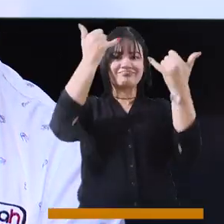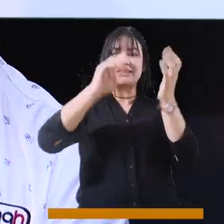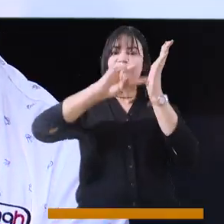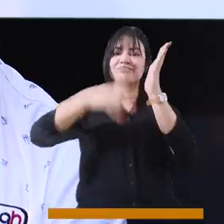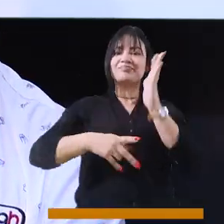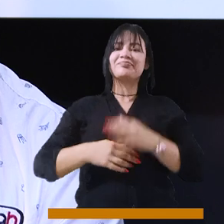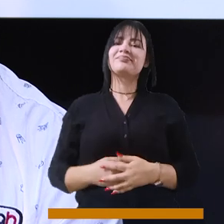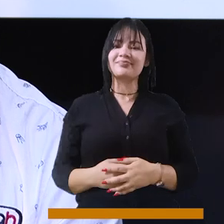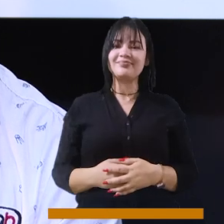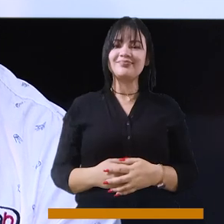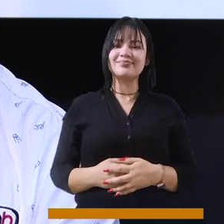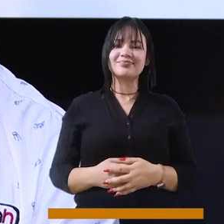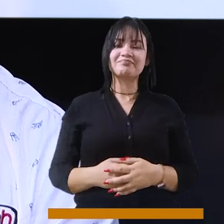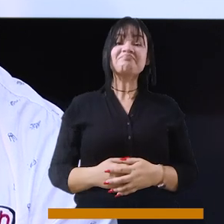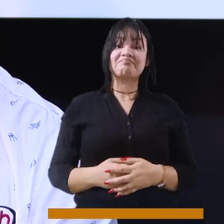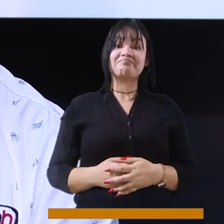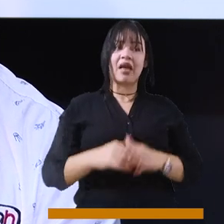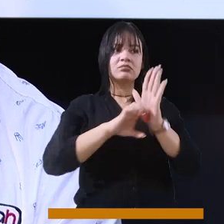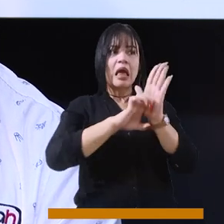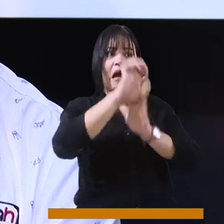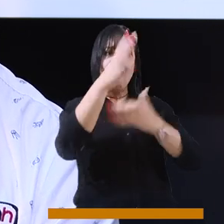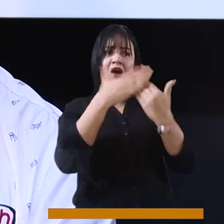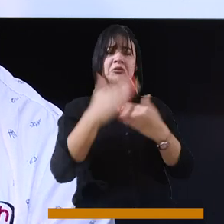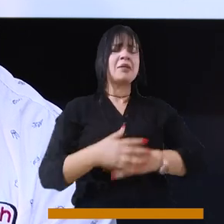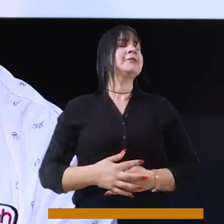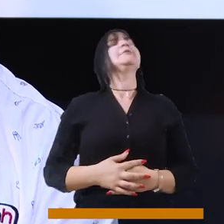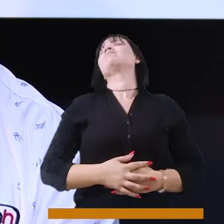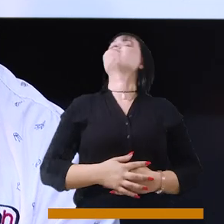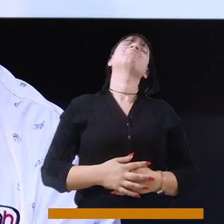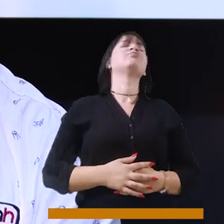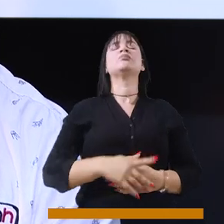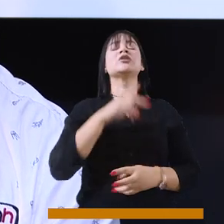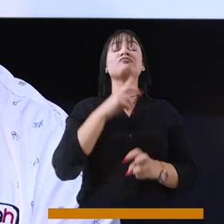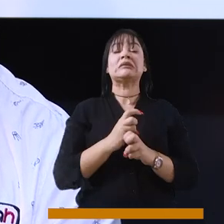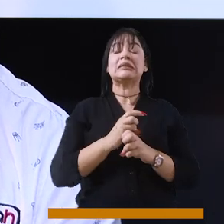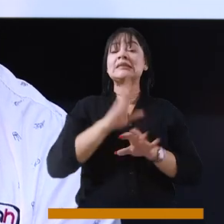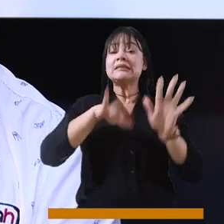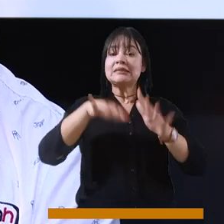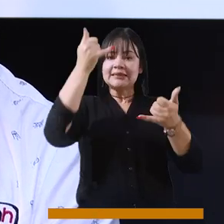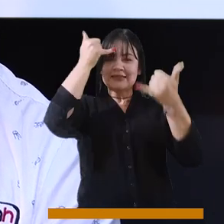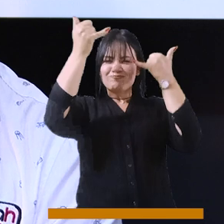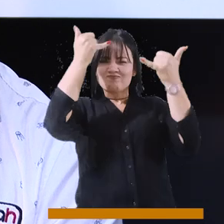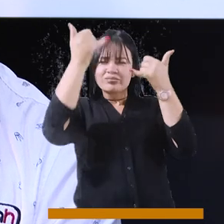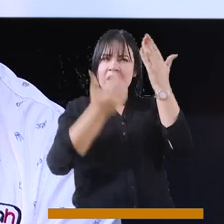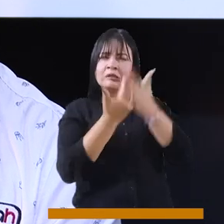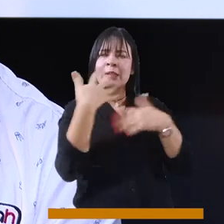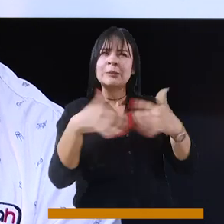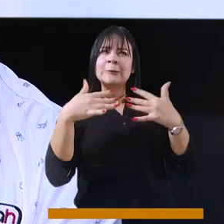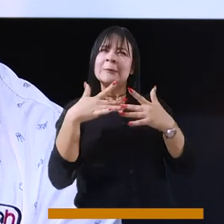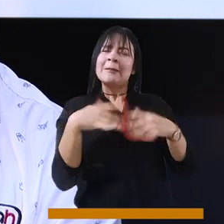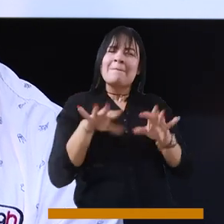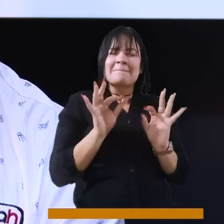emprender no siempre es es fácil eh Y emprender innovando eh le pone un tema un